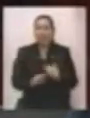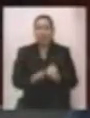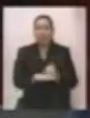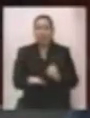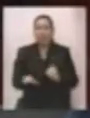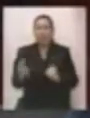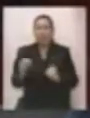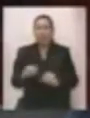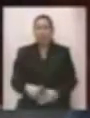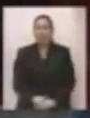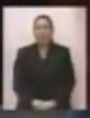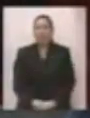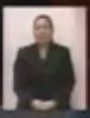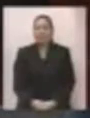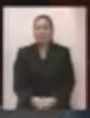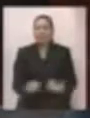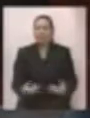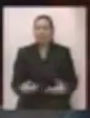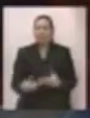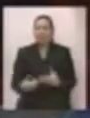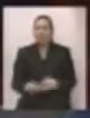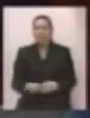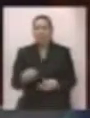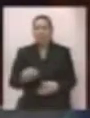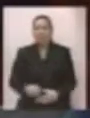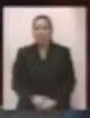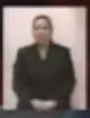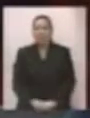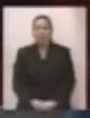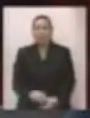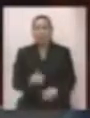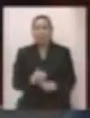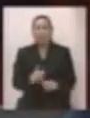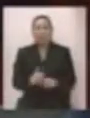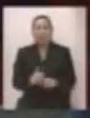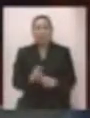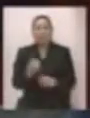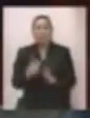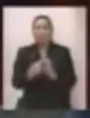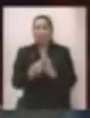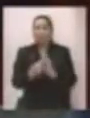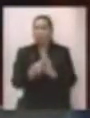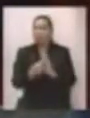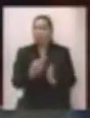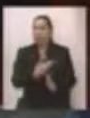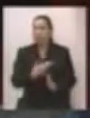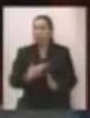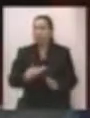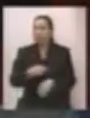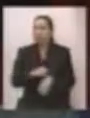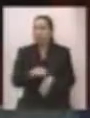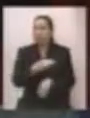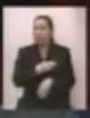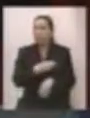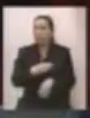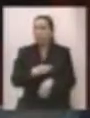los niños y niñas y adolescentes. Esta comisión especial estaría conformada por representantes de la Presidencia del Consejo